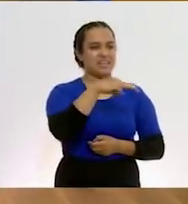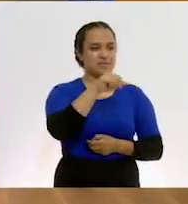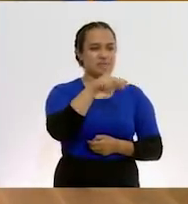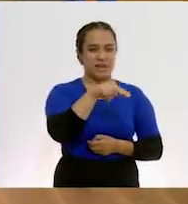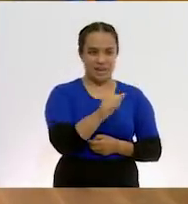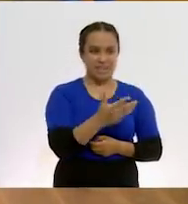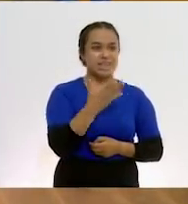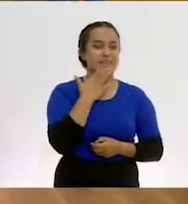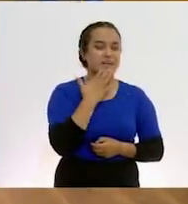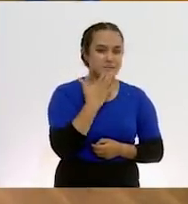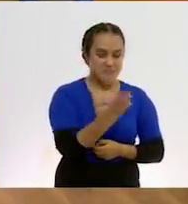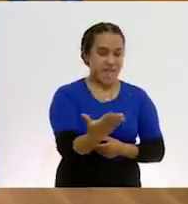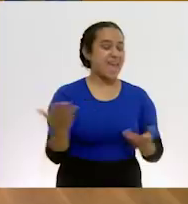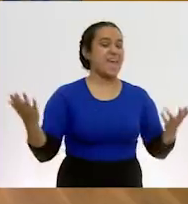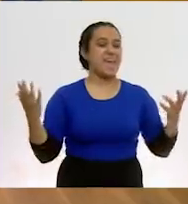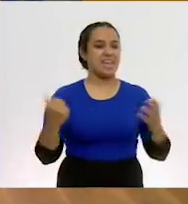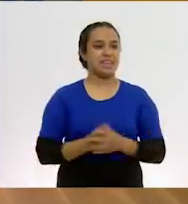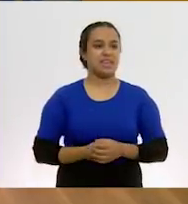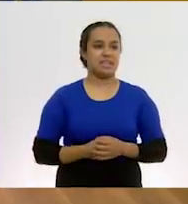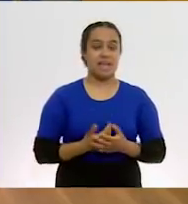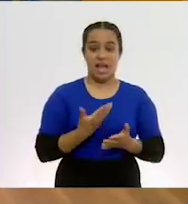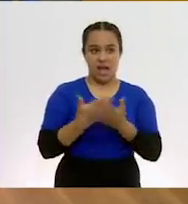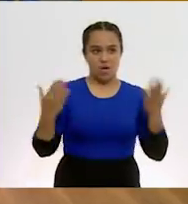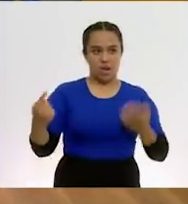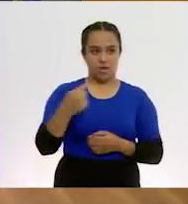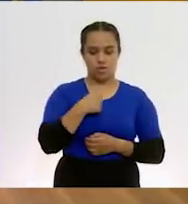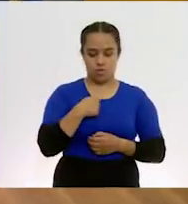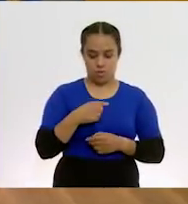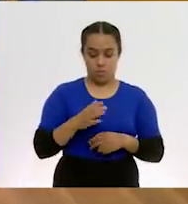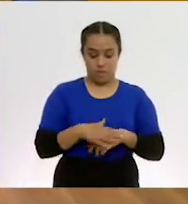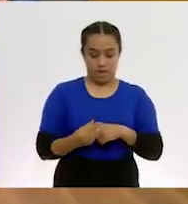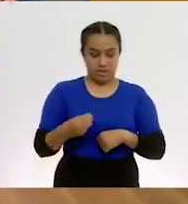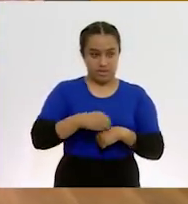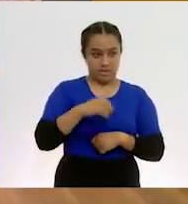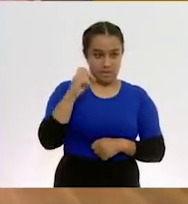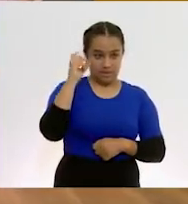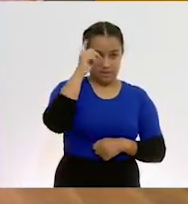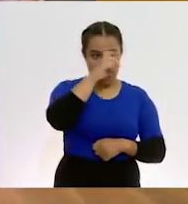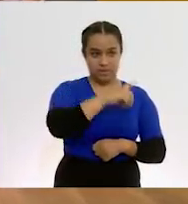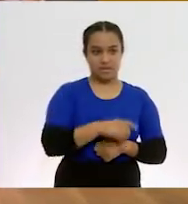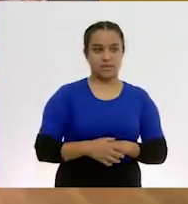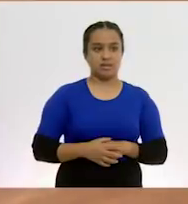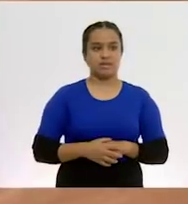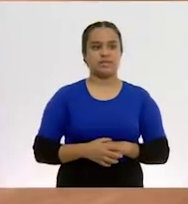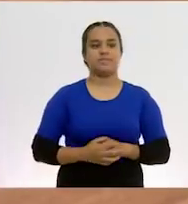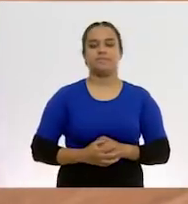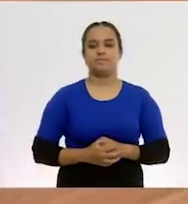bien. Va, voy yo. Muy bien. Y aumentamos el nivel. Va. ¿Va?